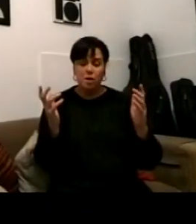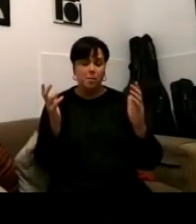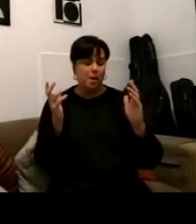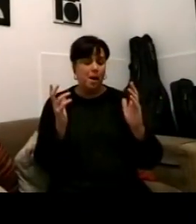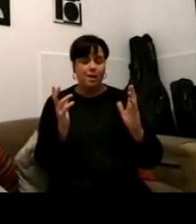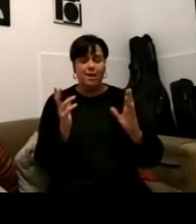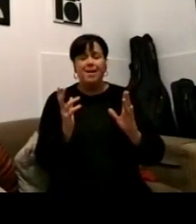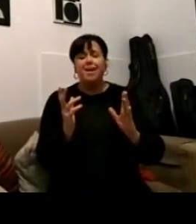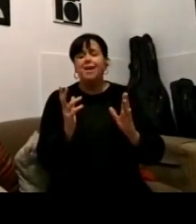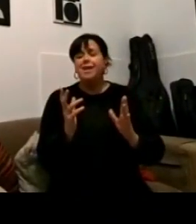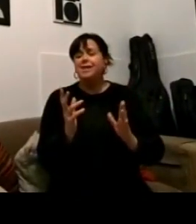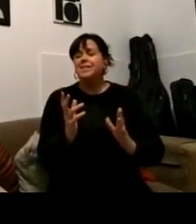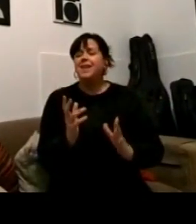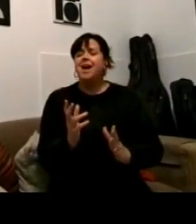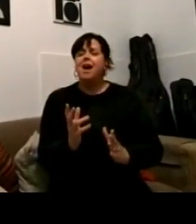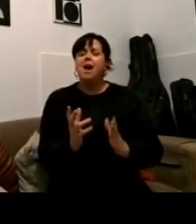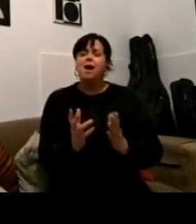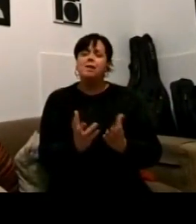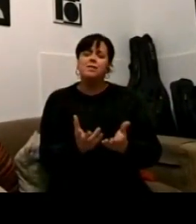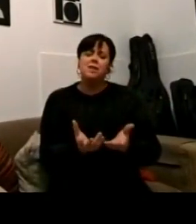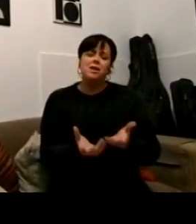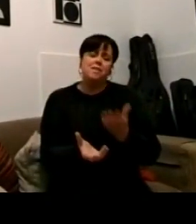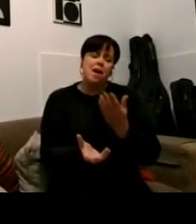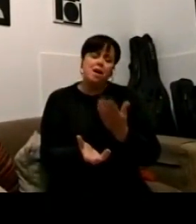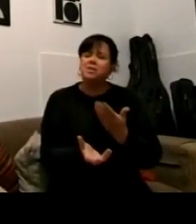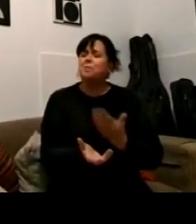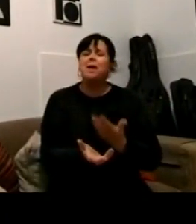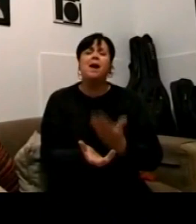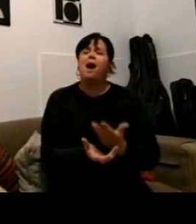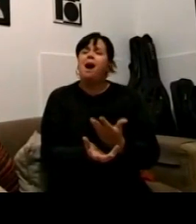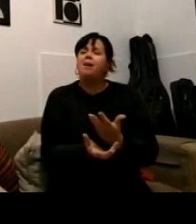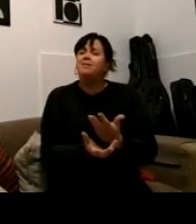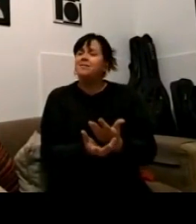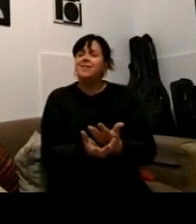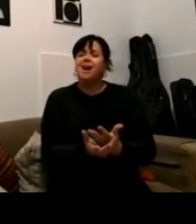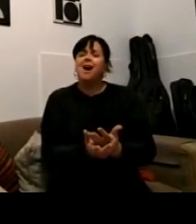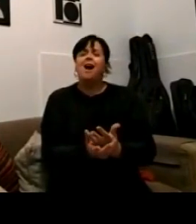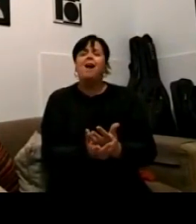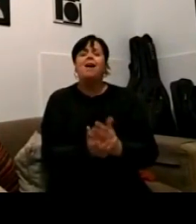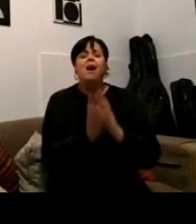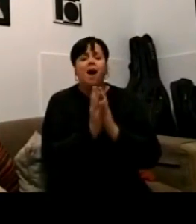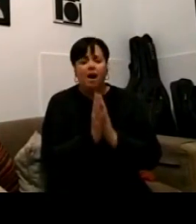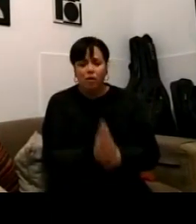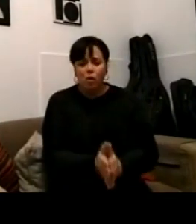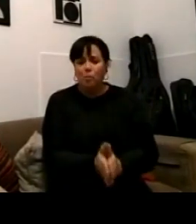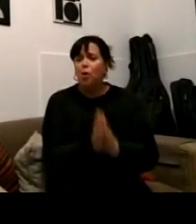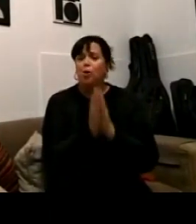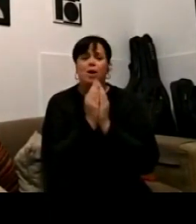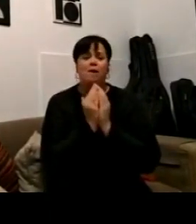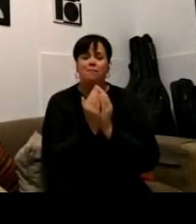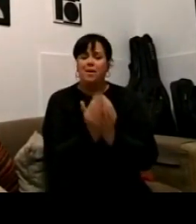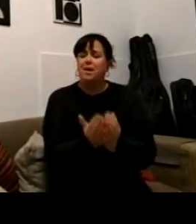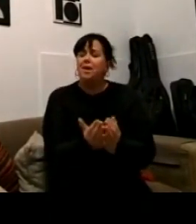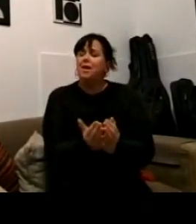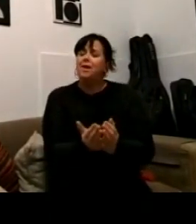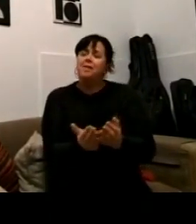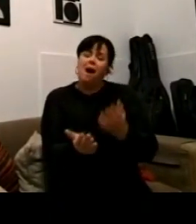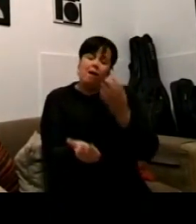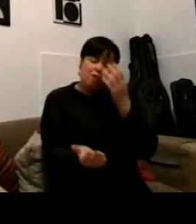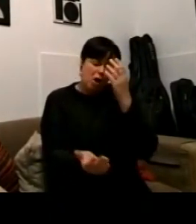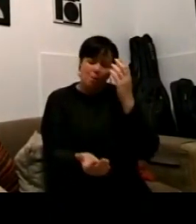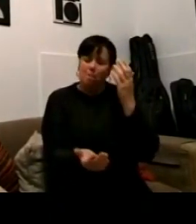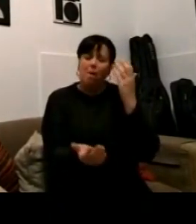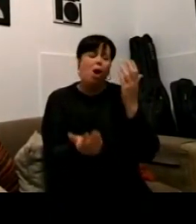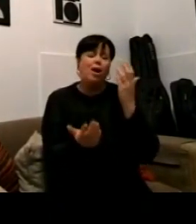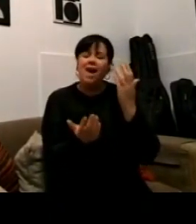Y con este clip nos vamos. Muchas gracias por